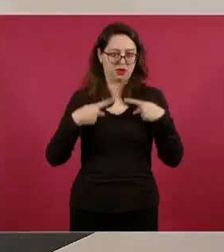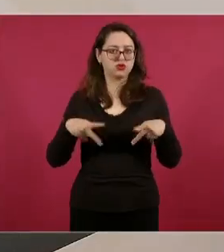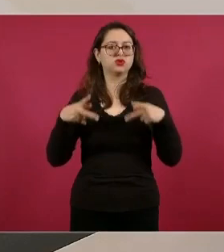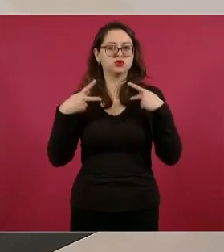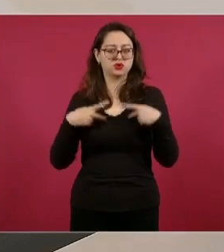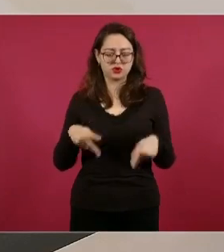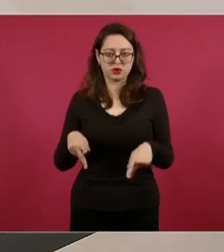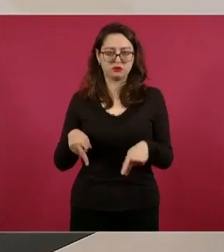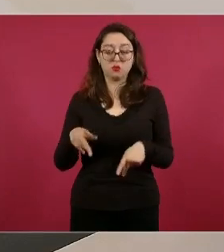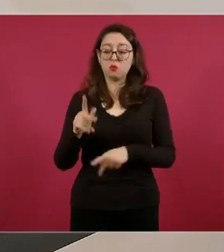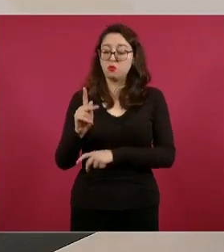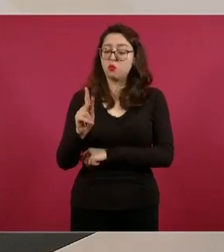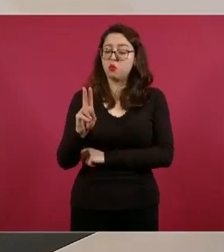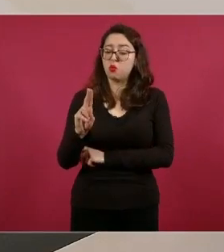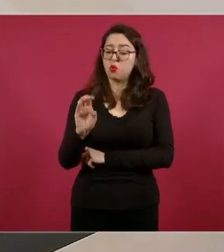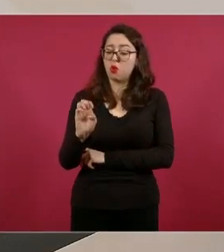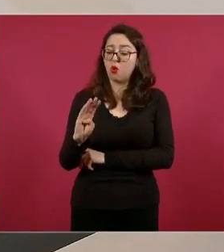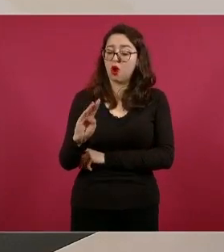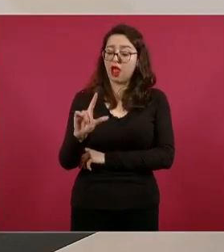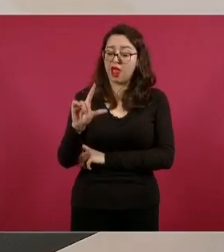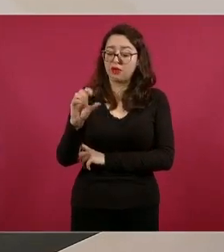Cuando